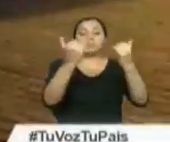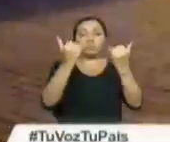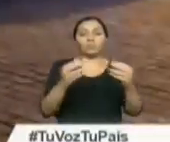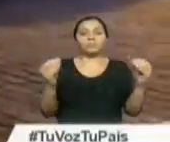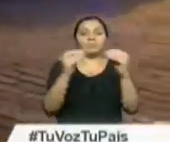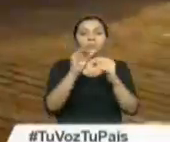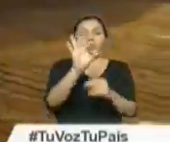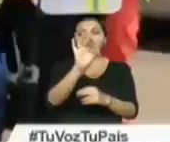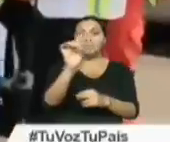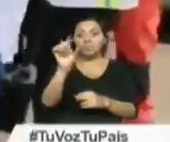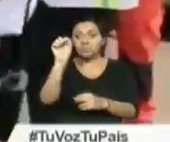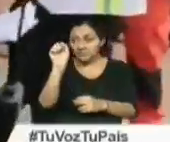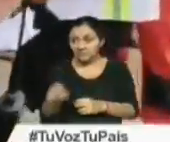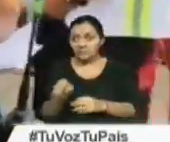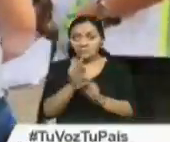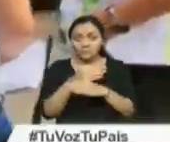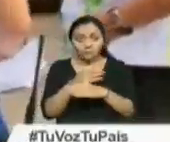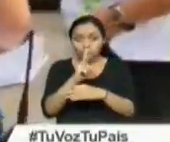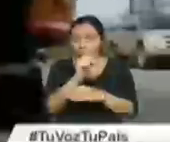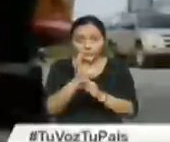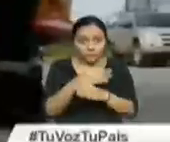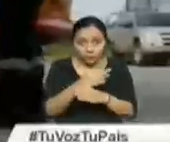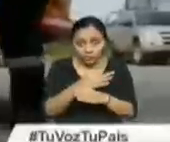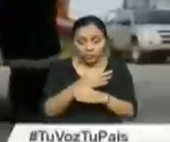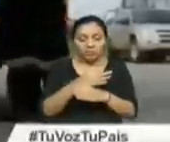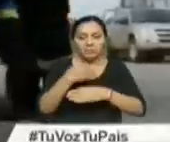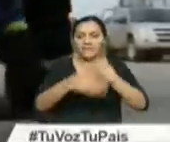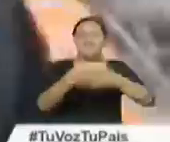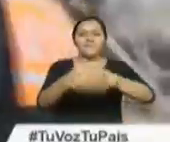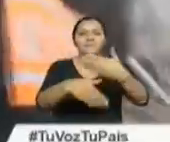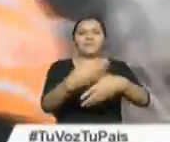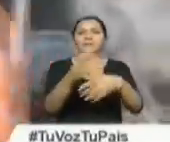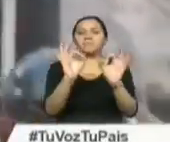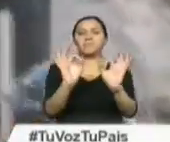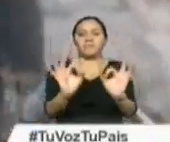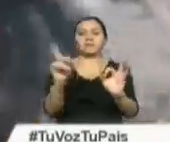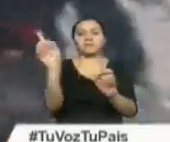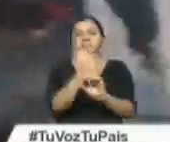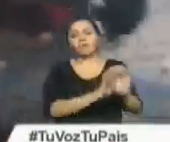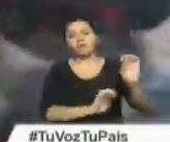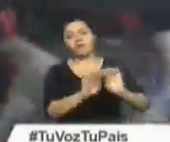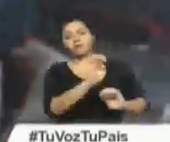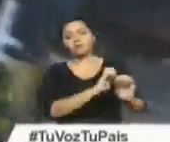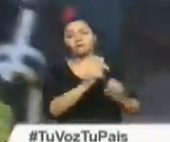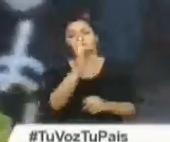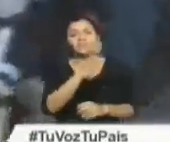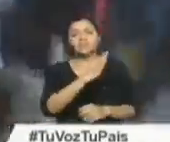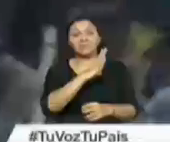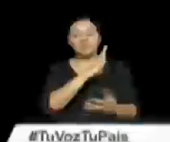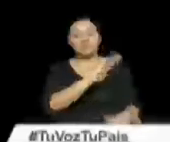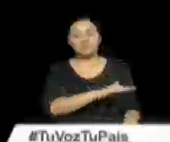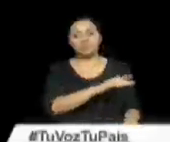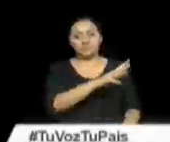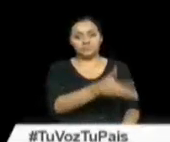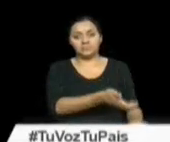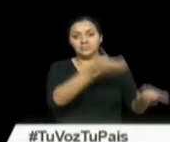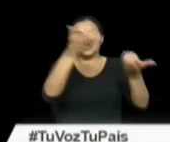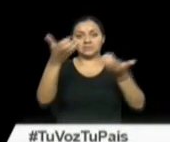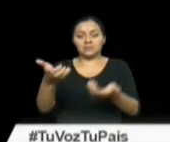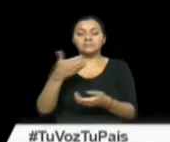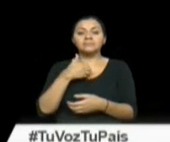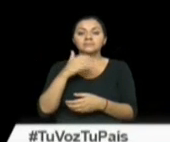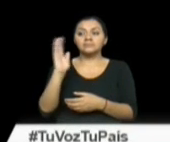del EQ911 y de las instituciones de atención de emergencias. Pablo Córdoba, rescatado en la ciudad de Puerto Viejo.